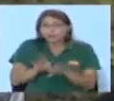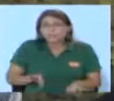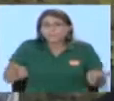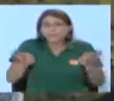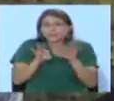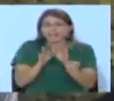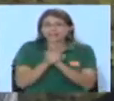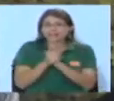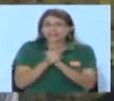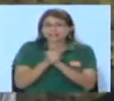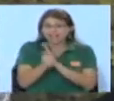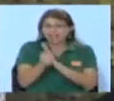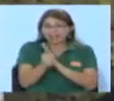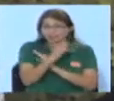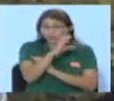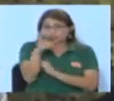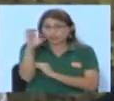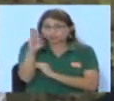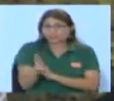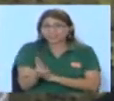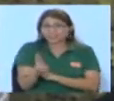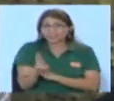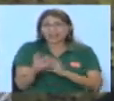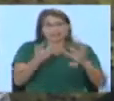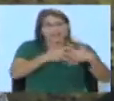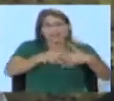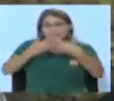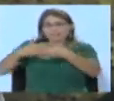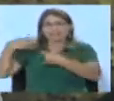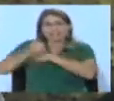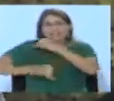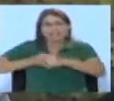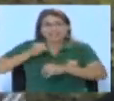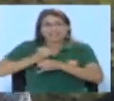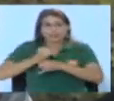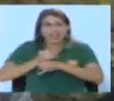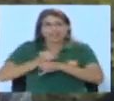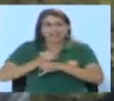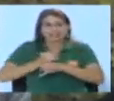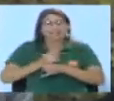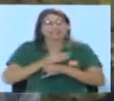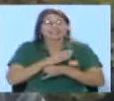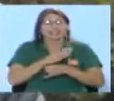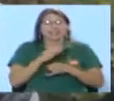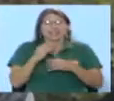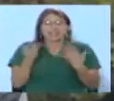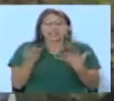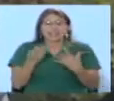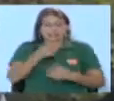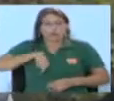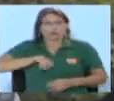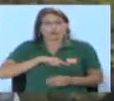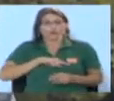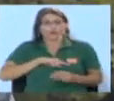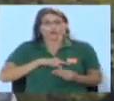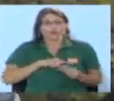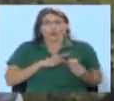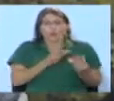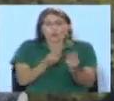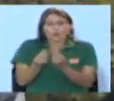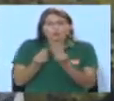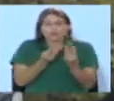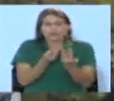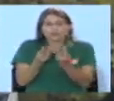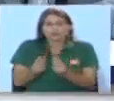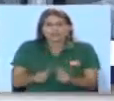talentos importantes que tiene el costarricense, las empresas multinacionales de inversión extranjera directa y nosotros, los productores de software, que básicamente lidiamos con